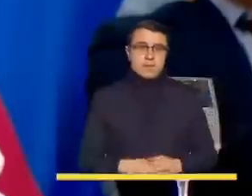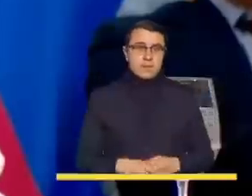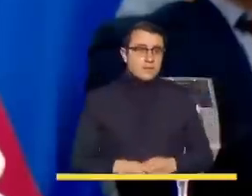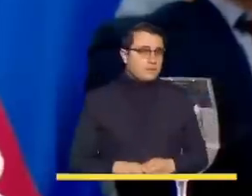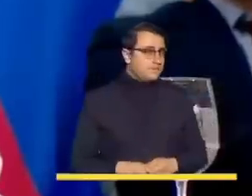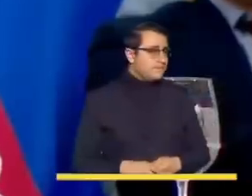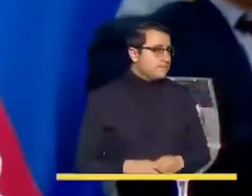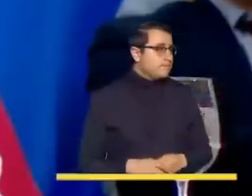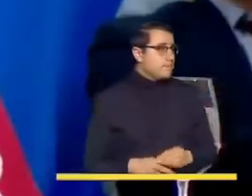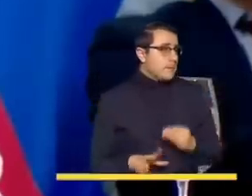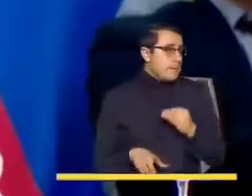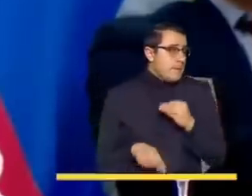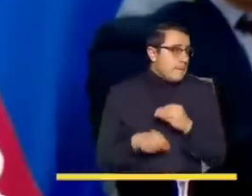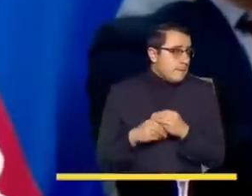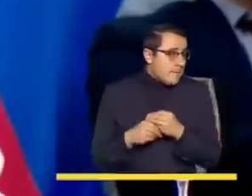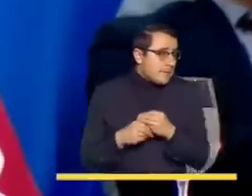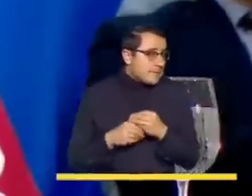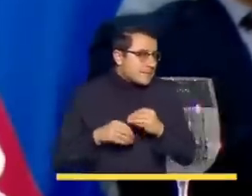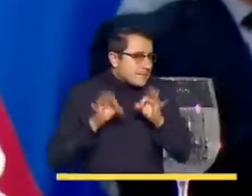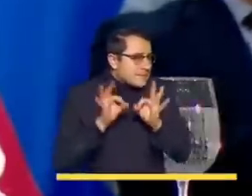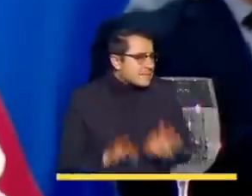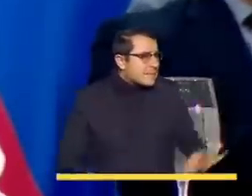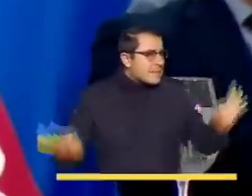básico, atender a los jóvenes.